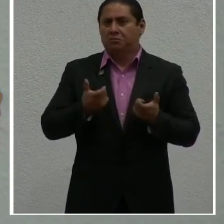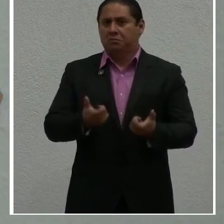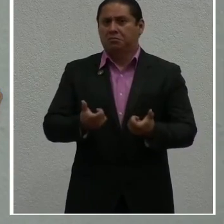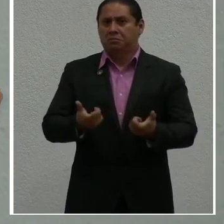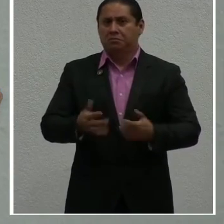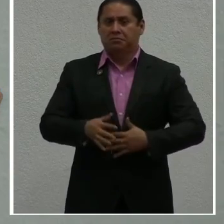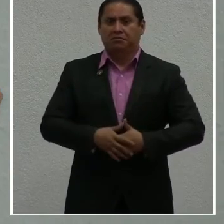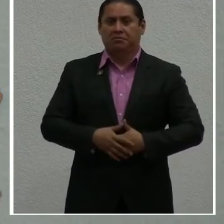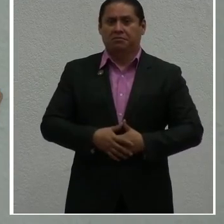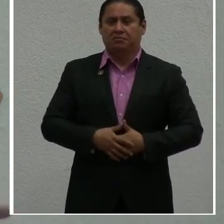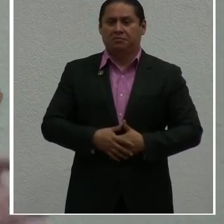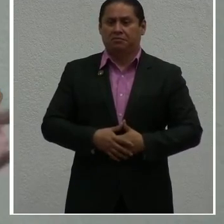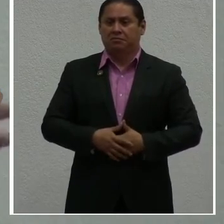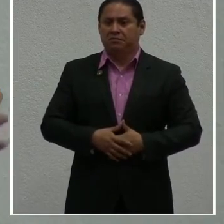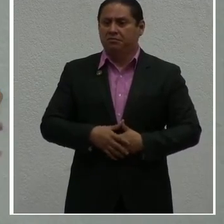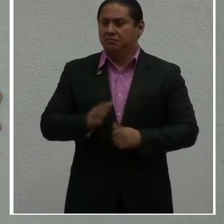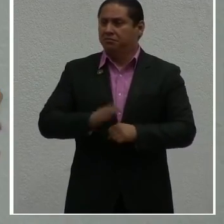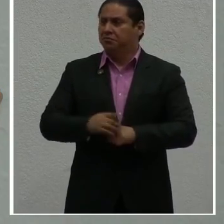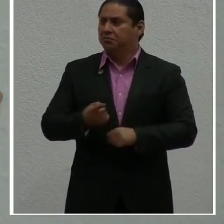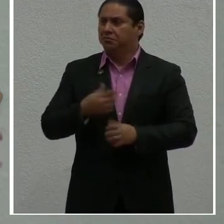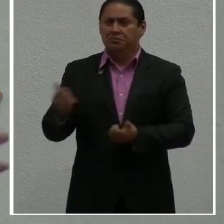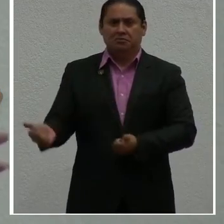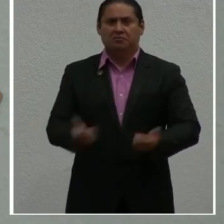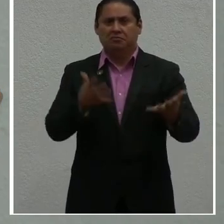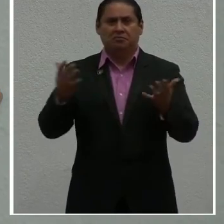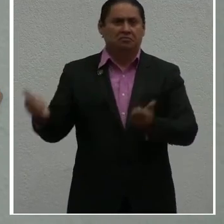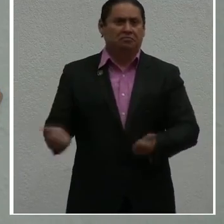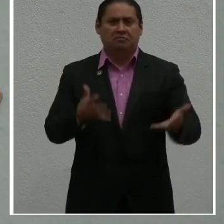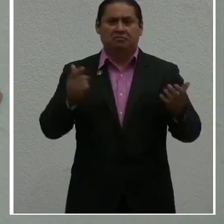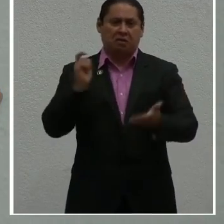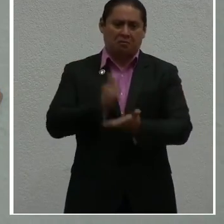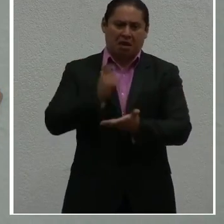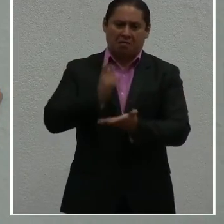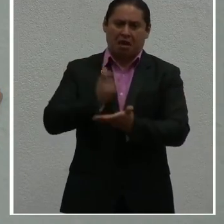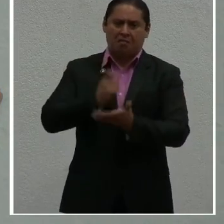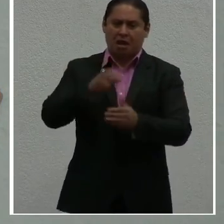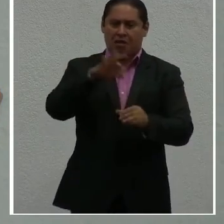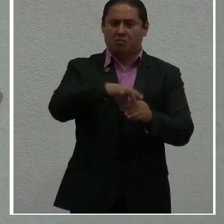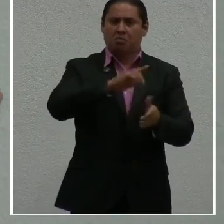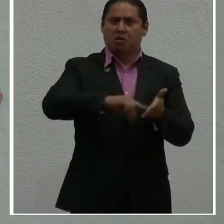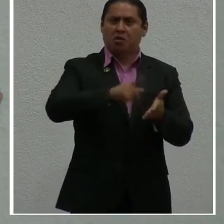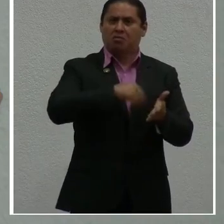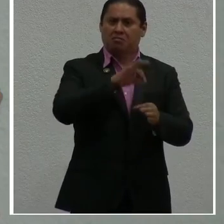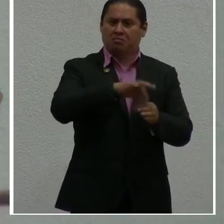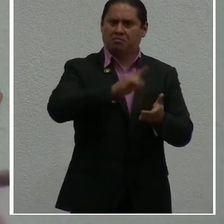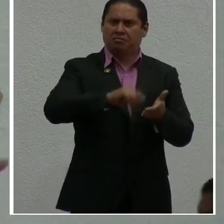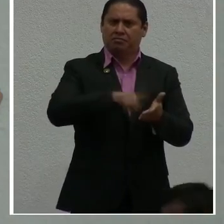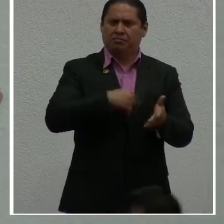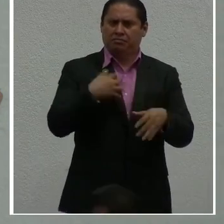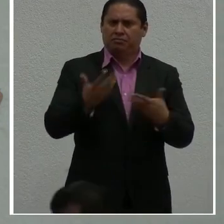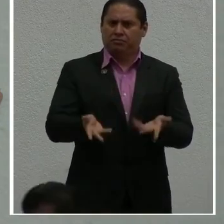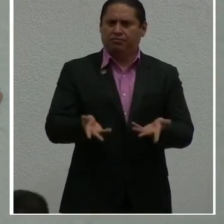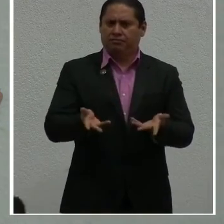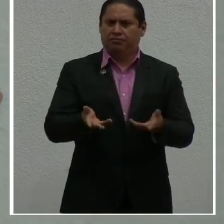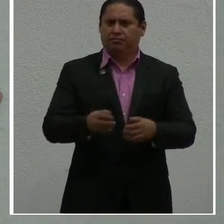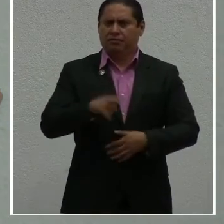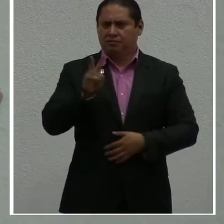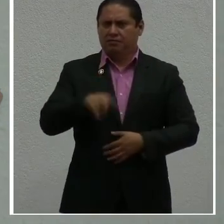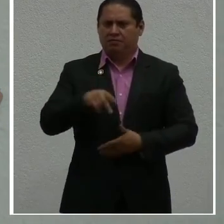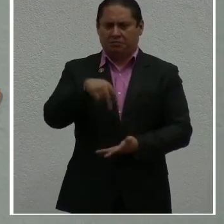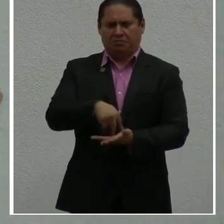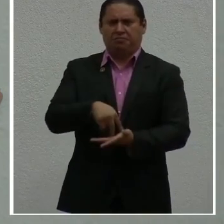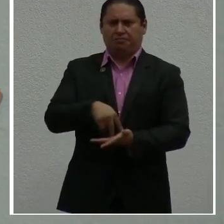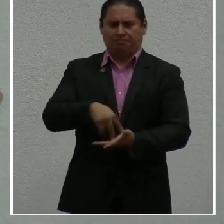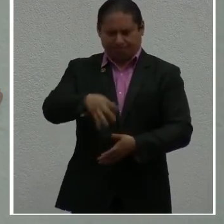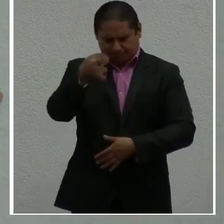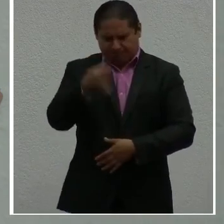rinde, porque era una cargadera de gente y una pagadera de votos. A ver, señores, pongamos los pies en la tierra. Si